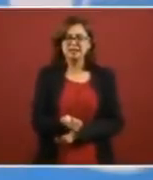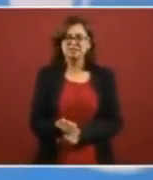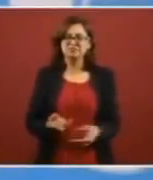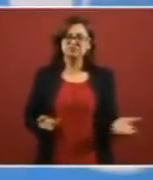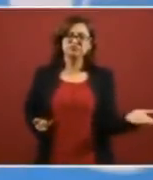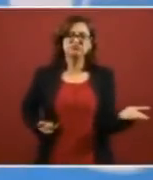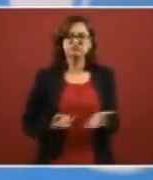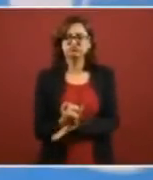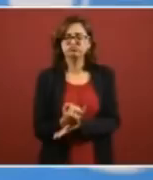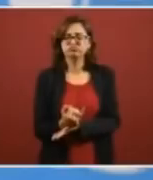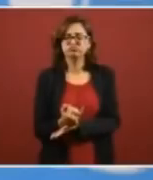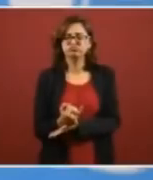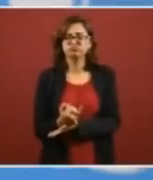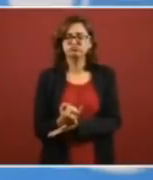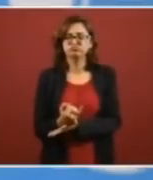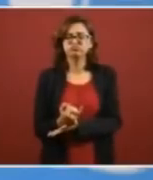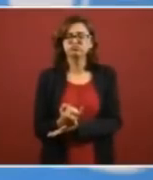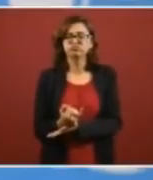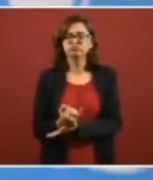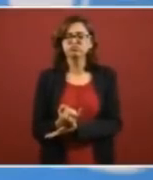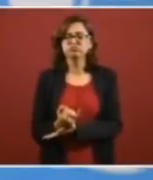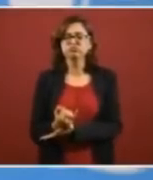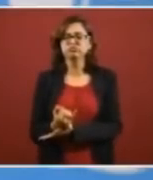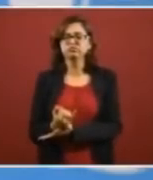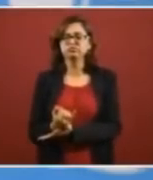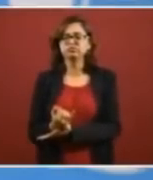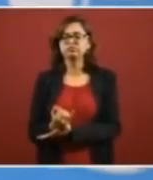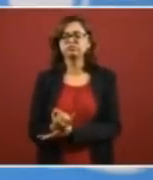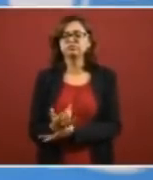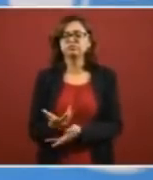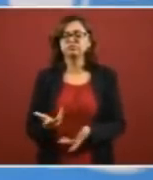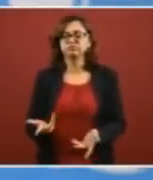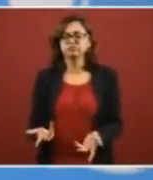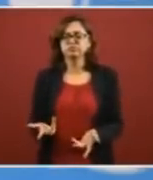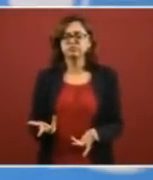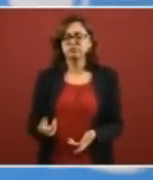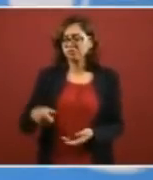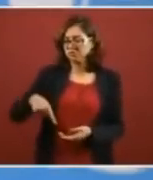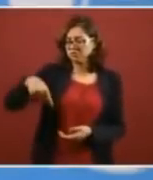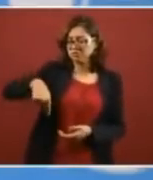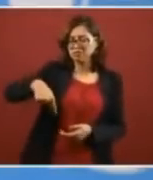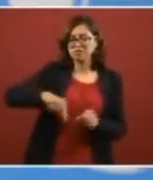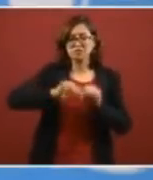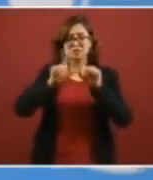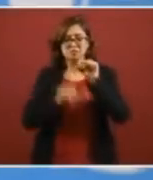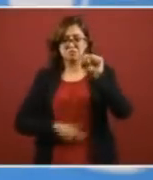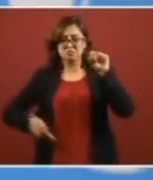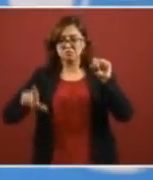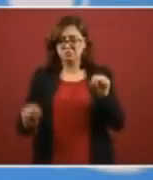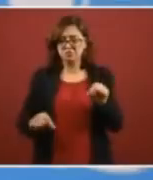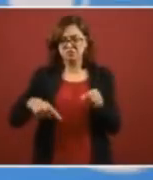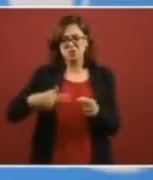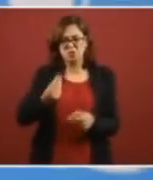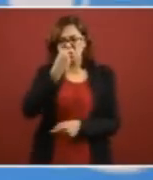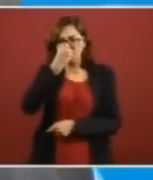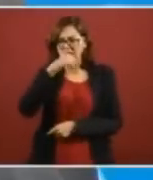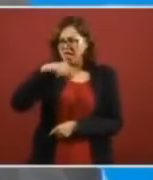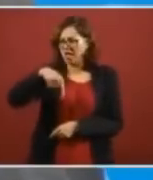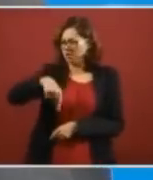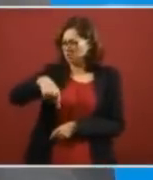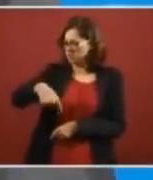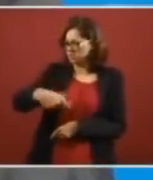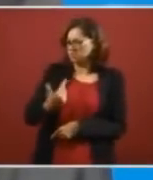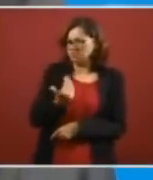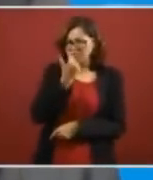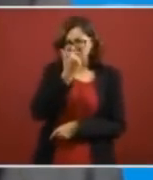decretaron de que no había que producir en México lo que consumimos,